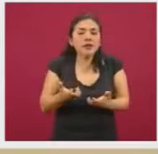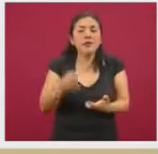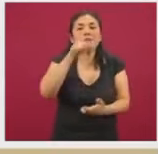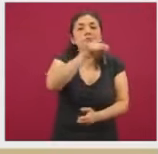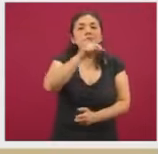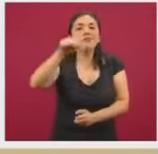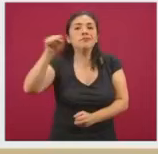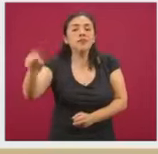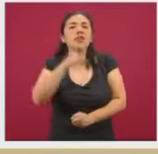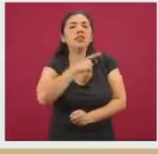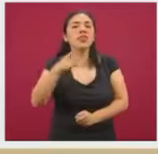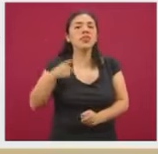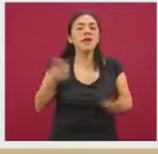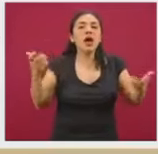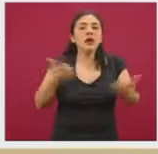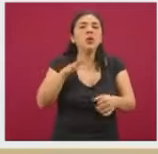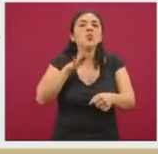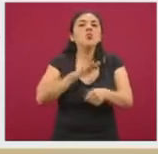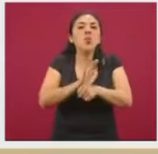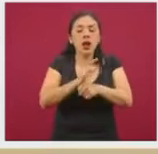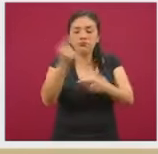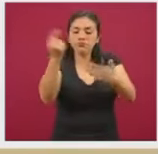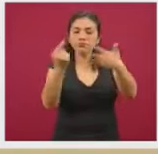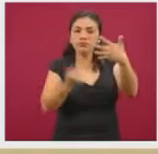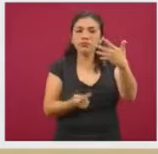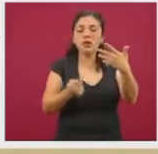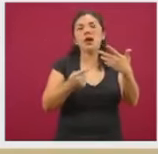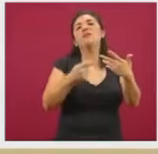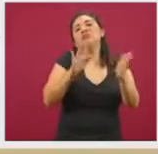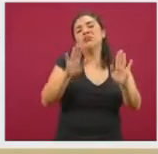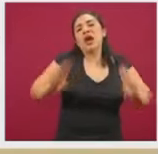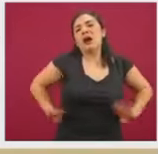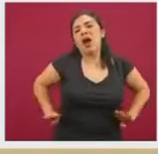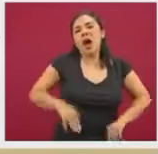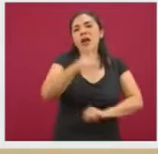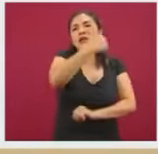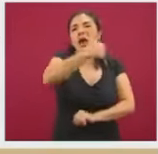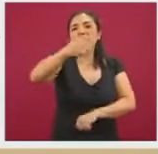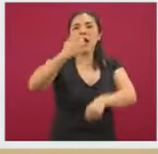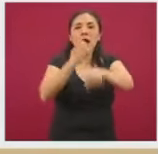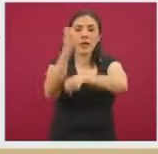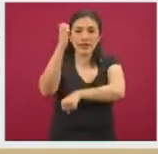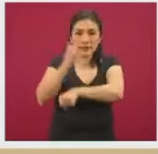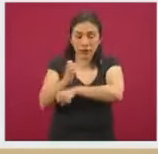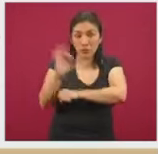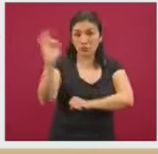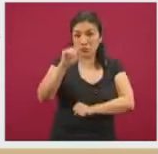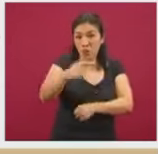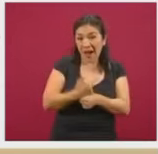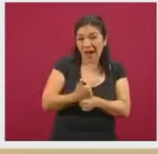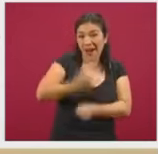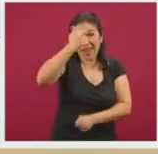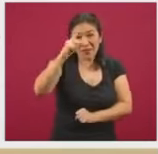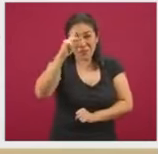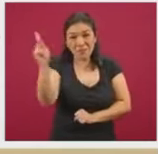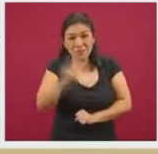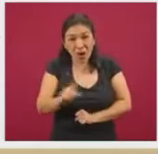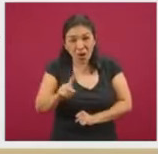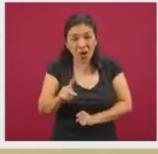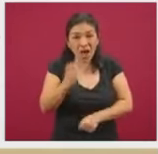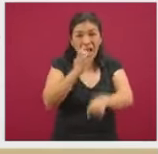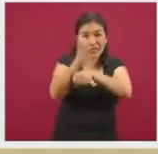momento se podrán realizar en sus respectivas localidades. Si su nivel de riesgo es mayor, tenemos